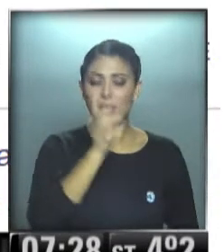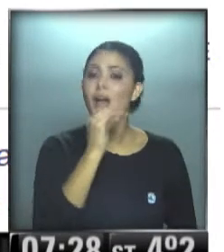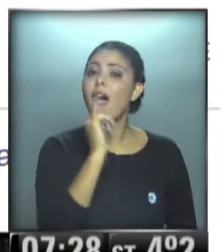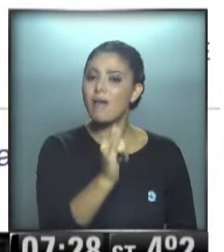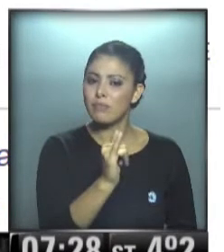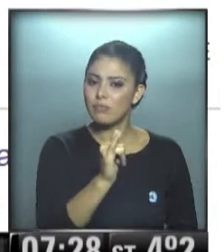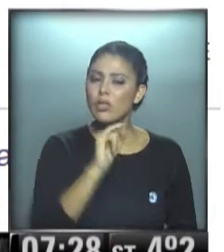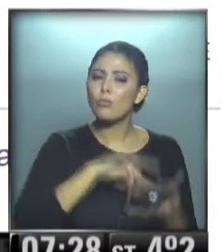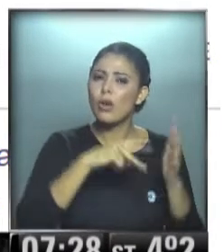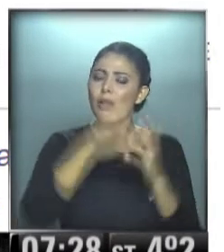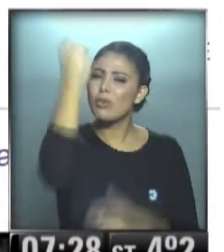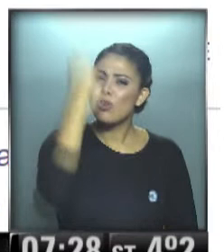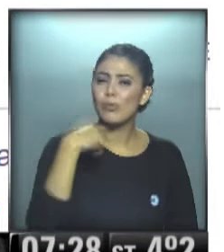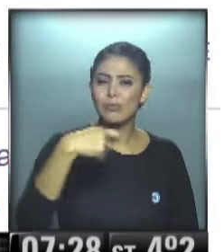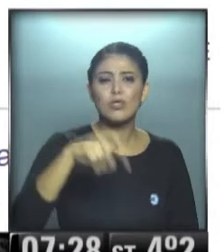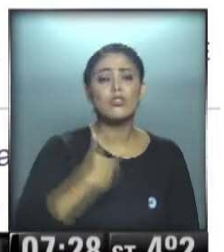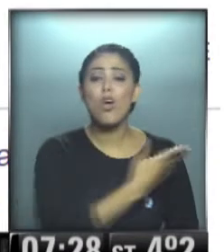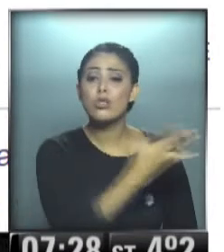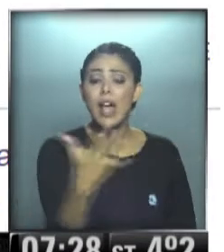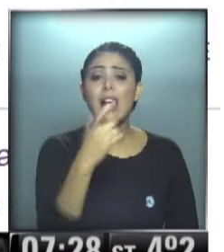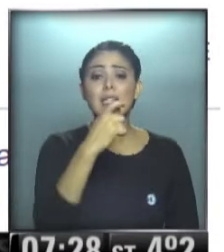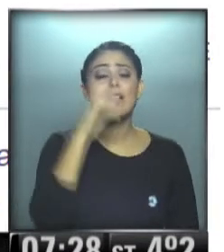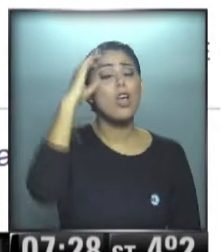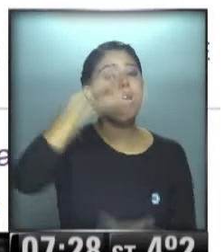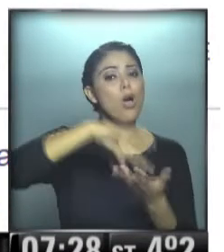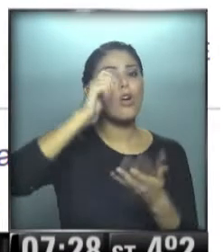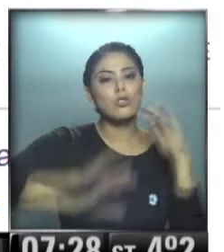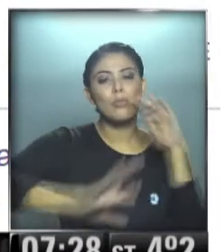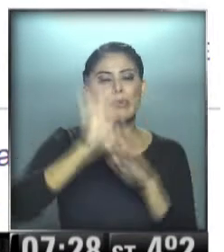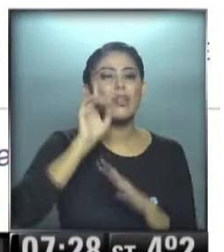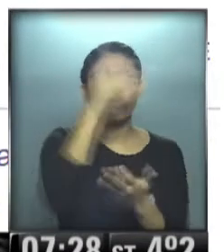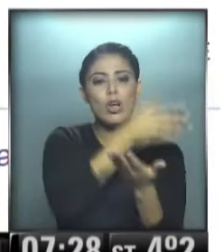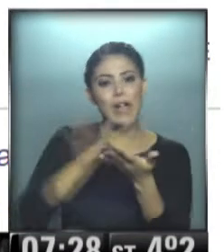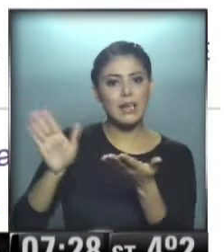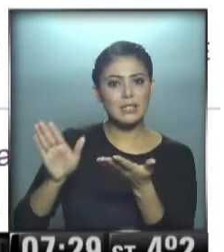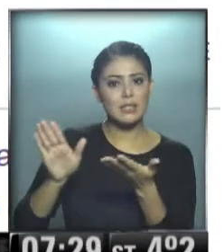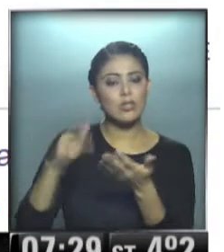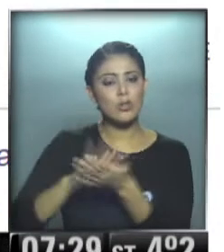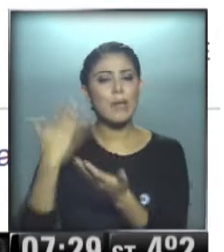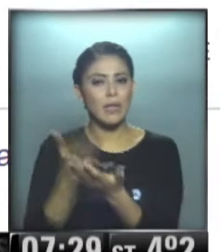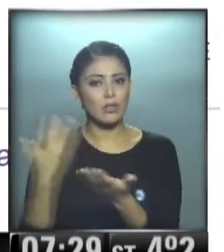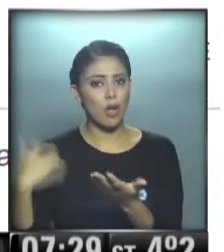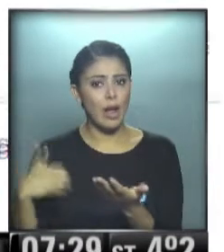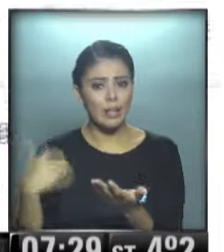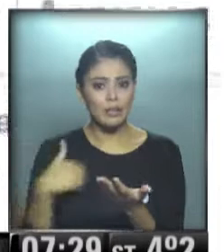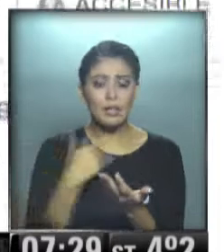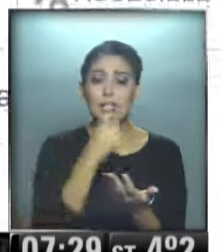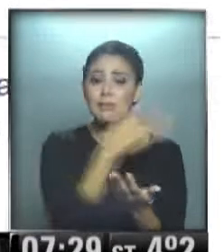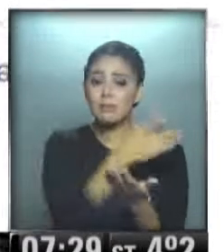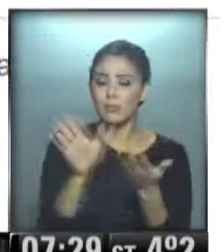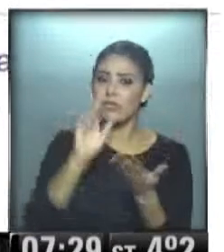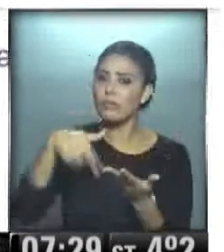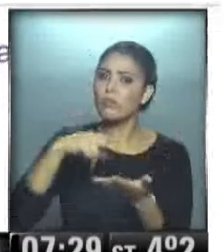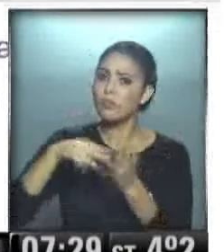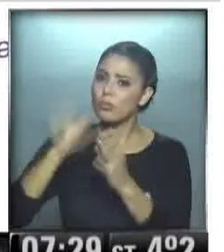sobre el impacto financiero, económico y social que el rechazo de la Corte Suprema de Justicia de los Estados Unidos a la apelación argentina puede tener